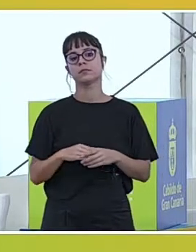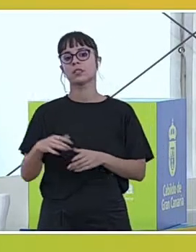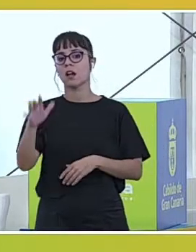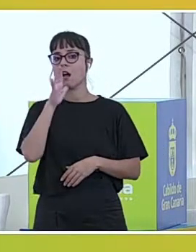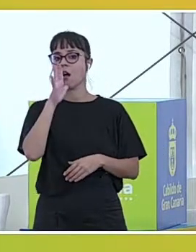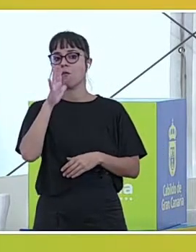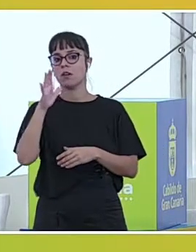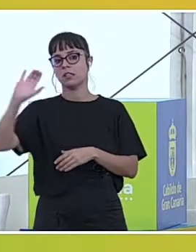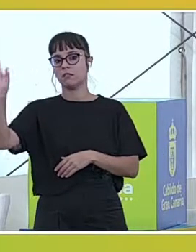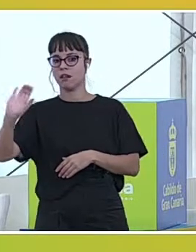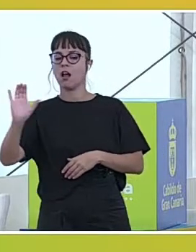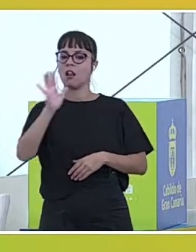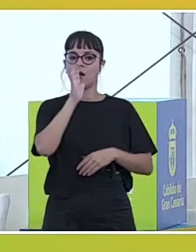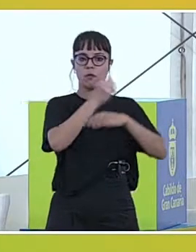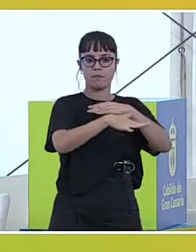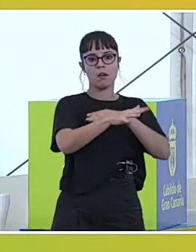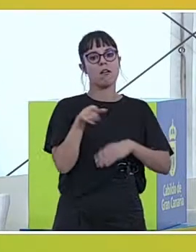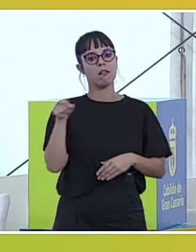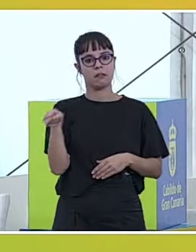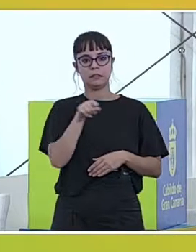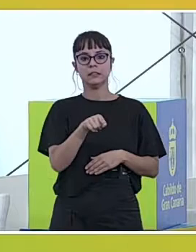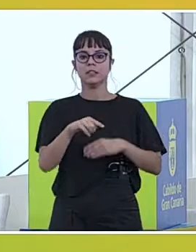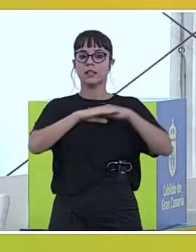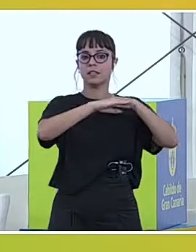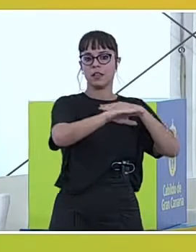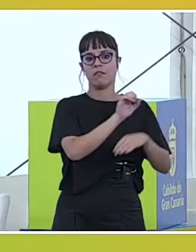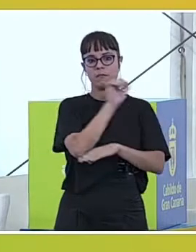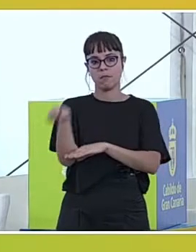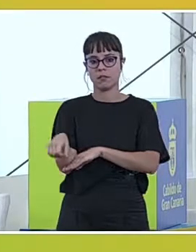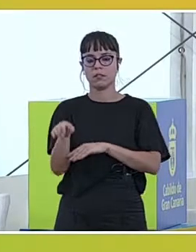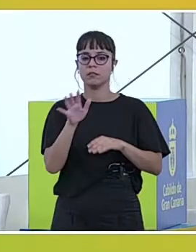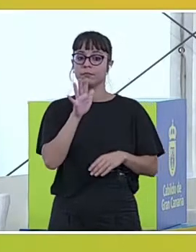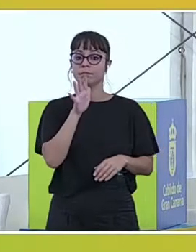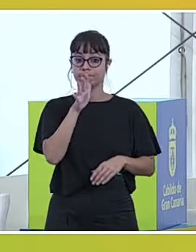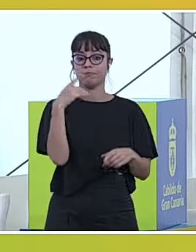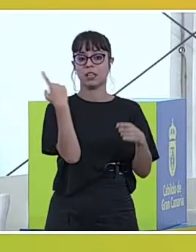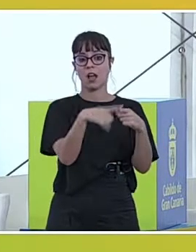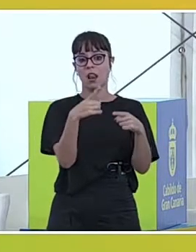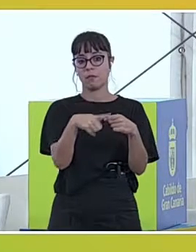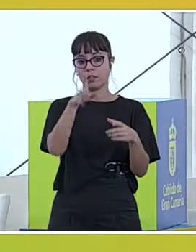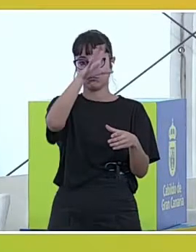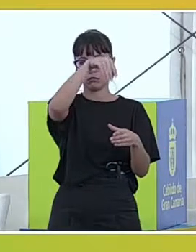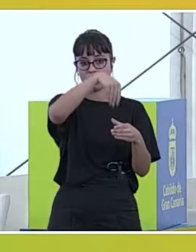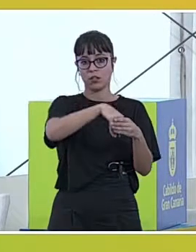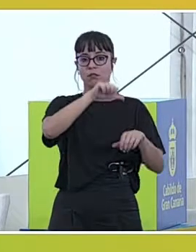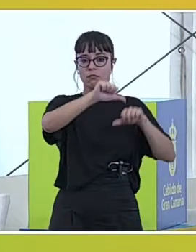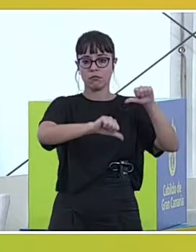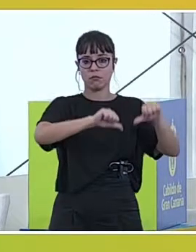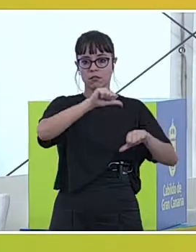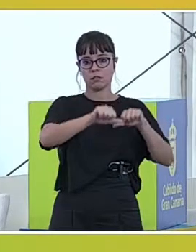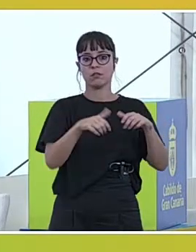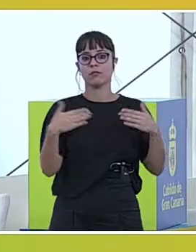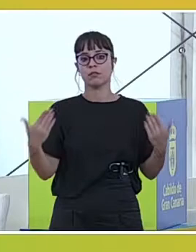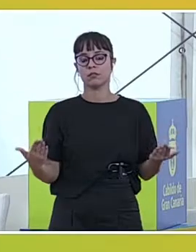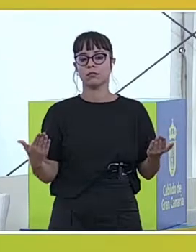salobre, que la clave está en esa proporción que existe entre los diversos elementos que la componen, que va a mantenerse estable sea